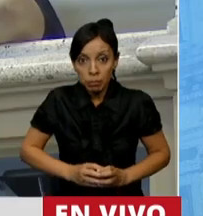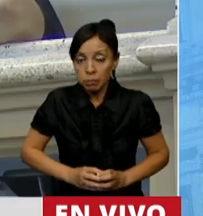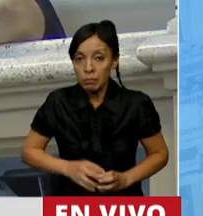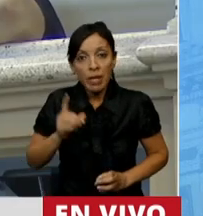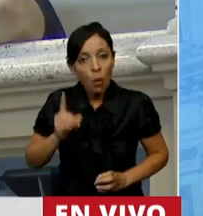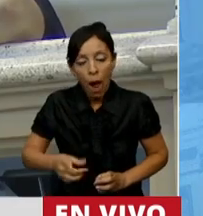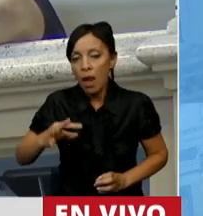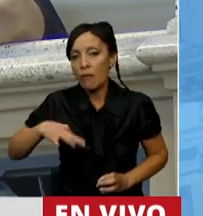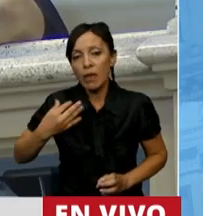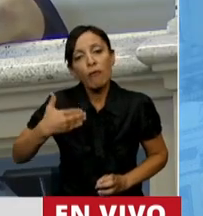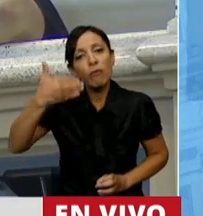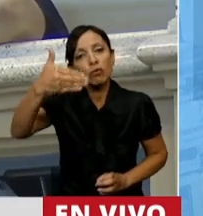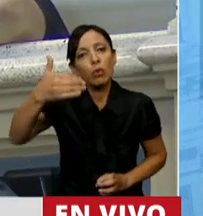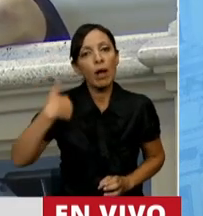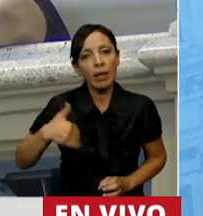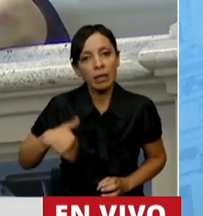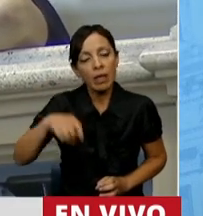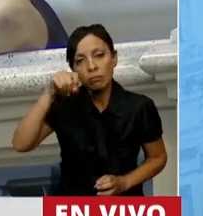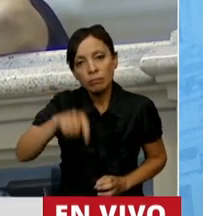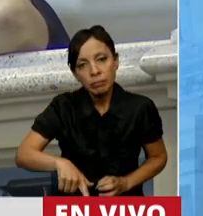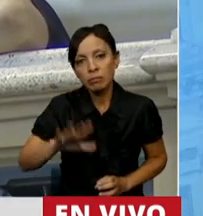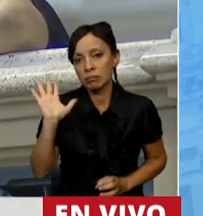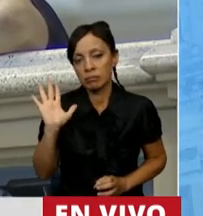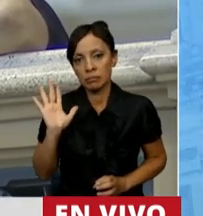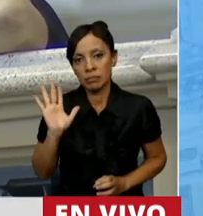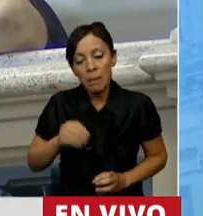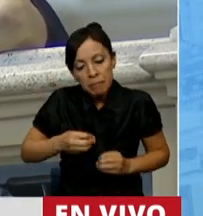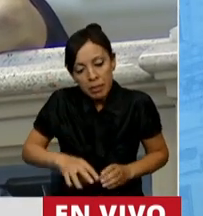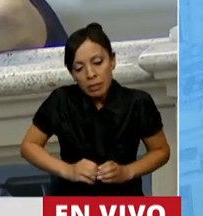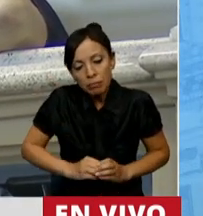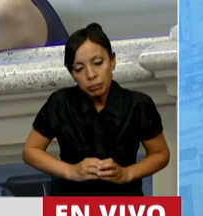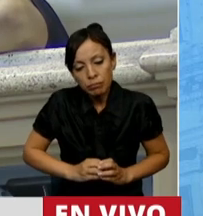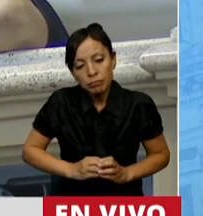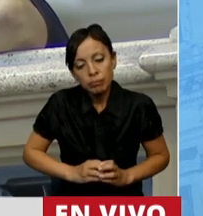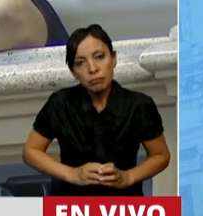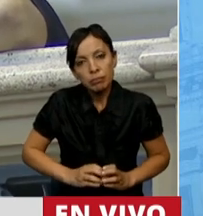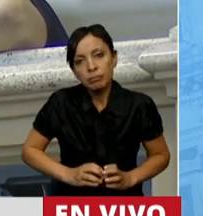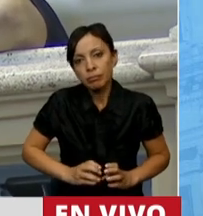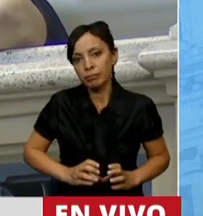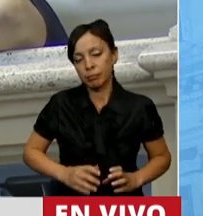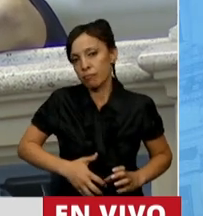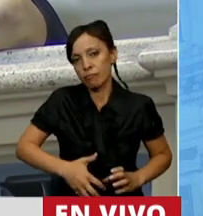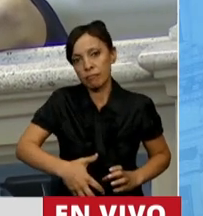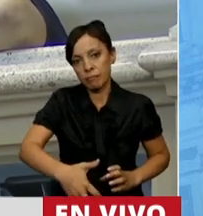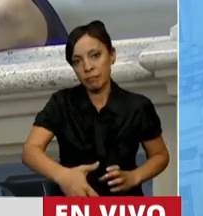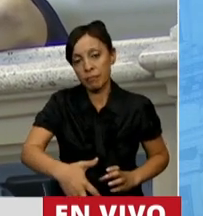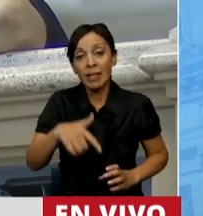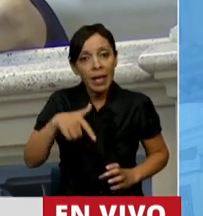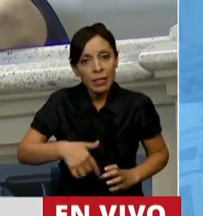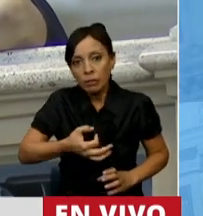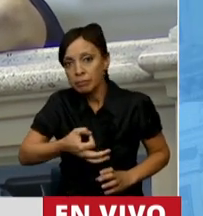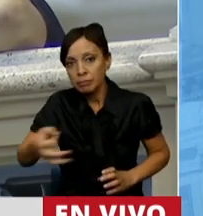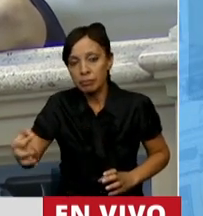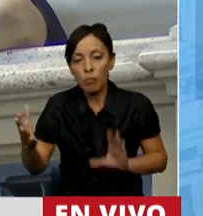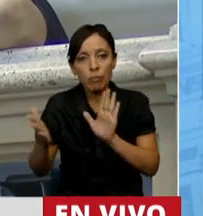la vida de un futuro argentino o argentina que se forja segundo a segundo en el vientre de su madre, hecho